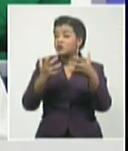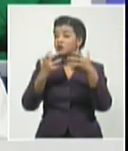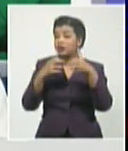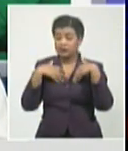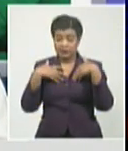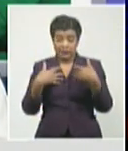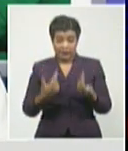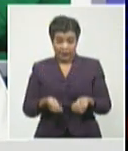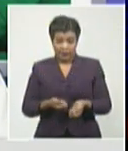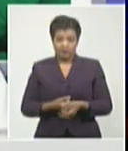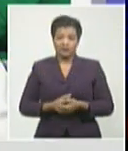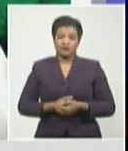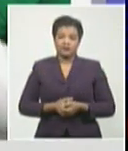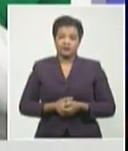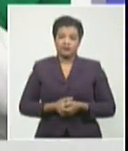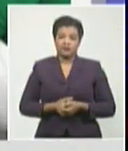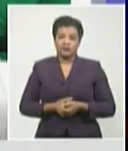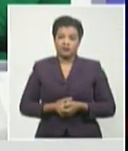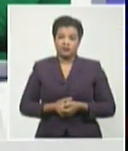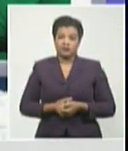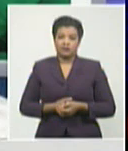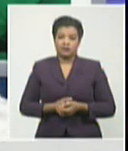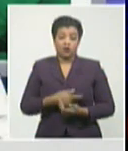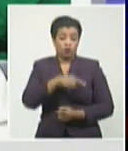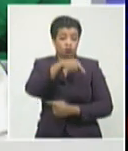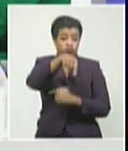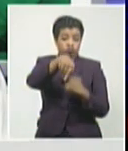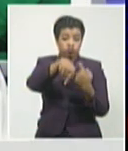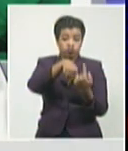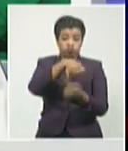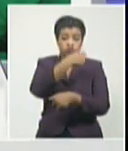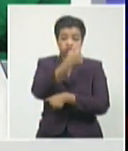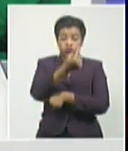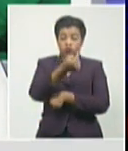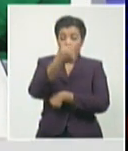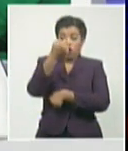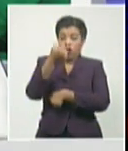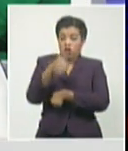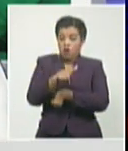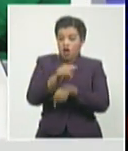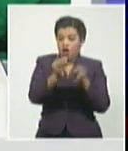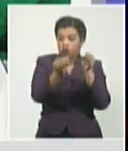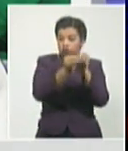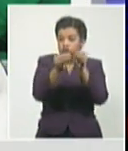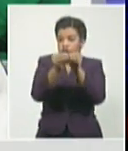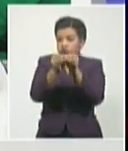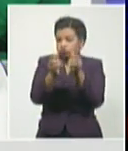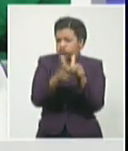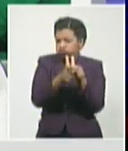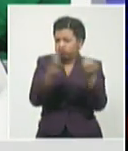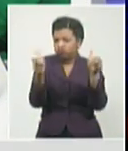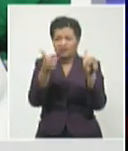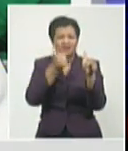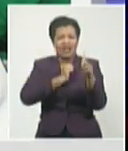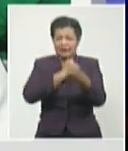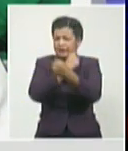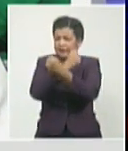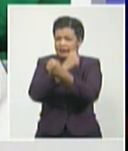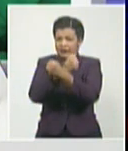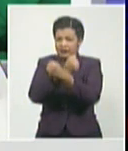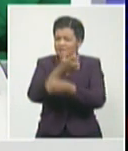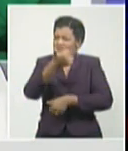que cada una tiene una contagiosidad superior o sea el riesgo de contrario el reyno de